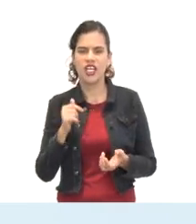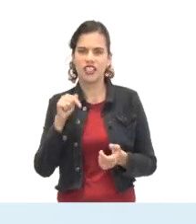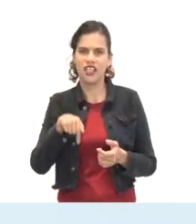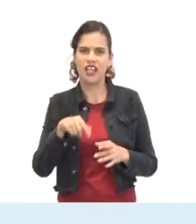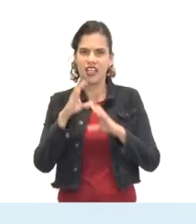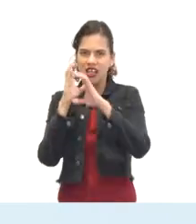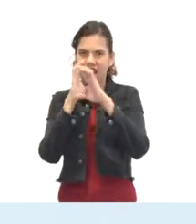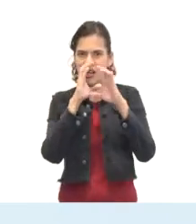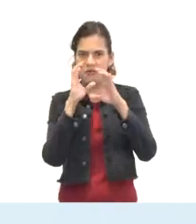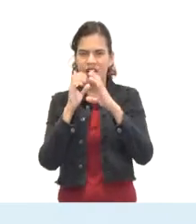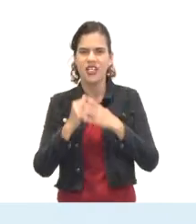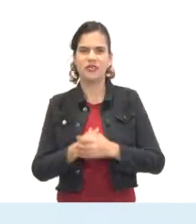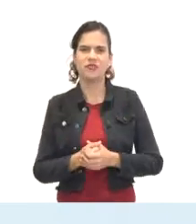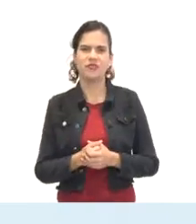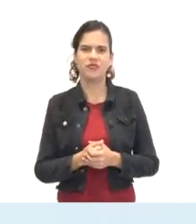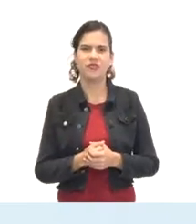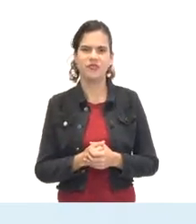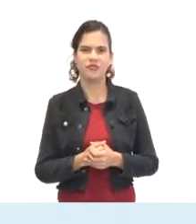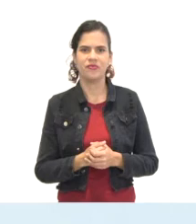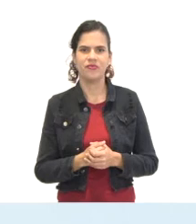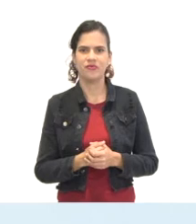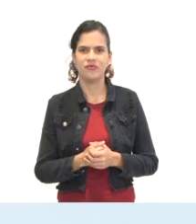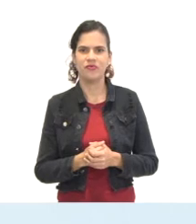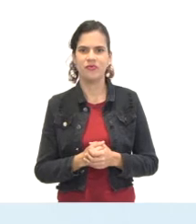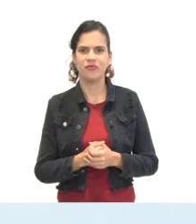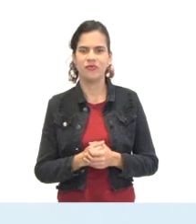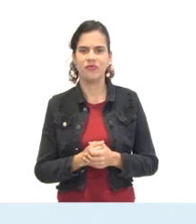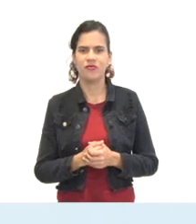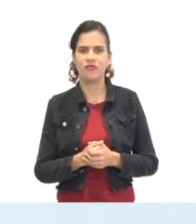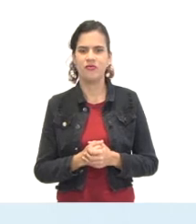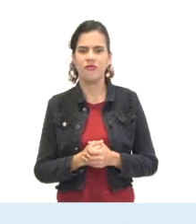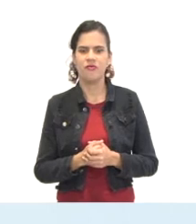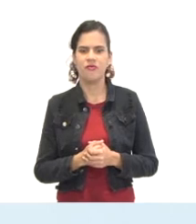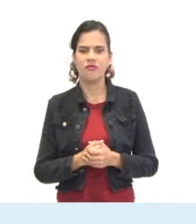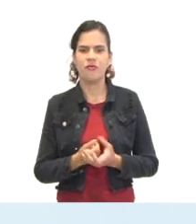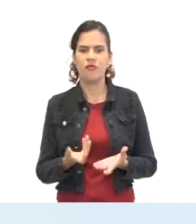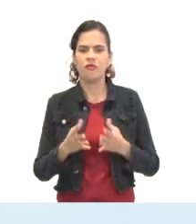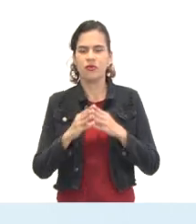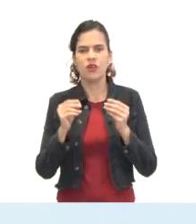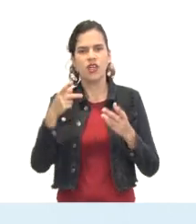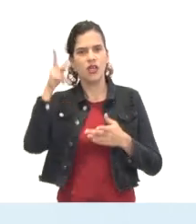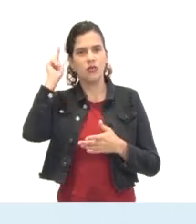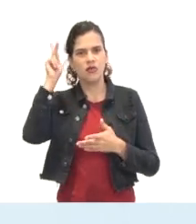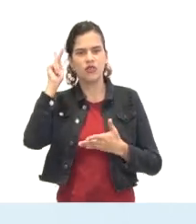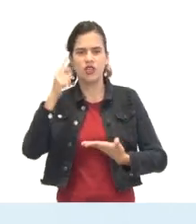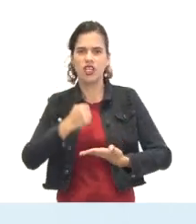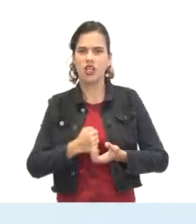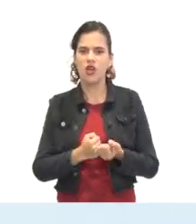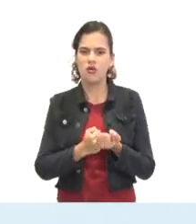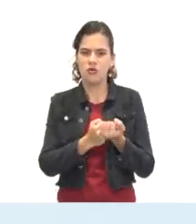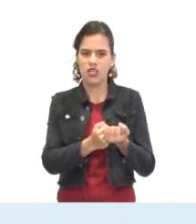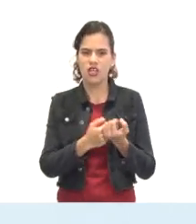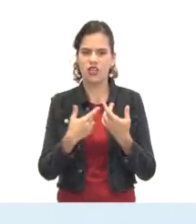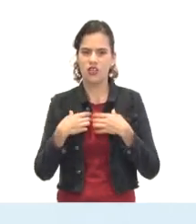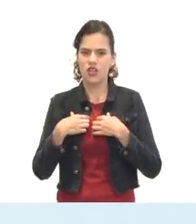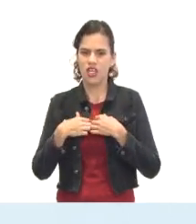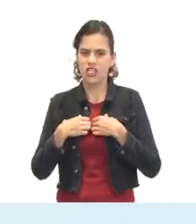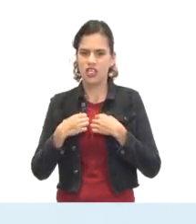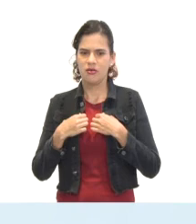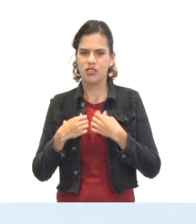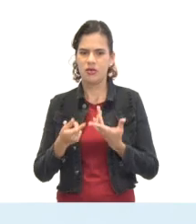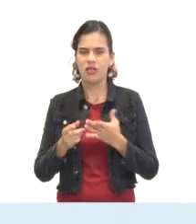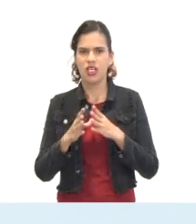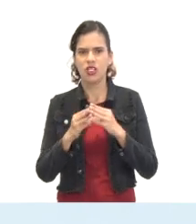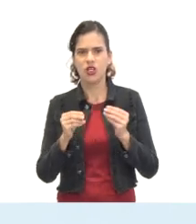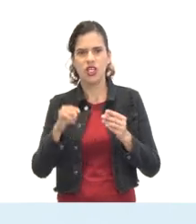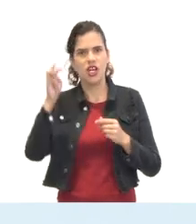cámara, Mirjely Caraballo y la profesora Josbeli Marcano, quien se encargó de darnos estas camisas para que cada día la